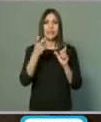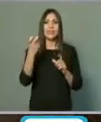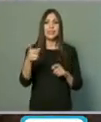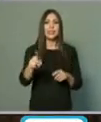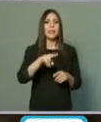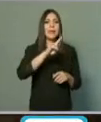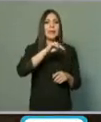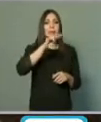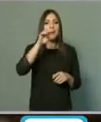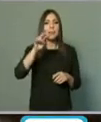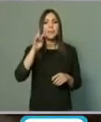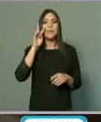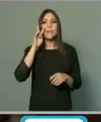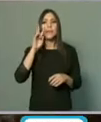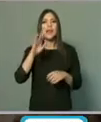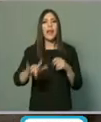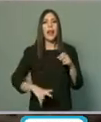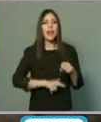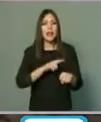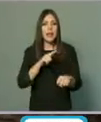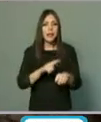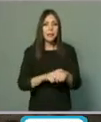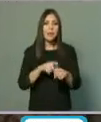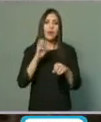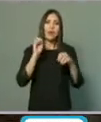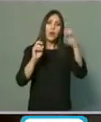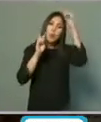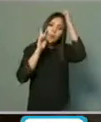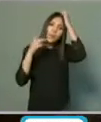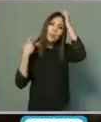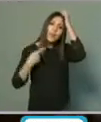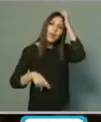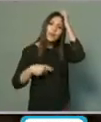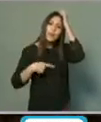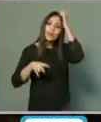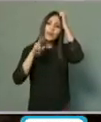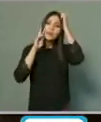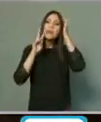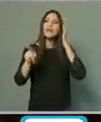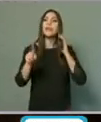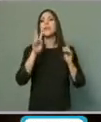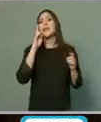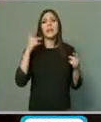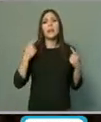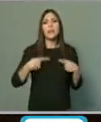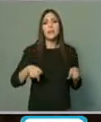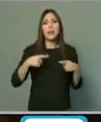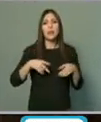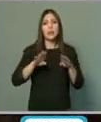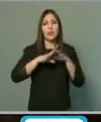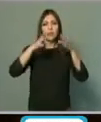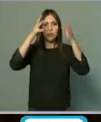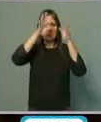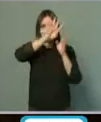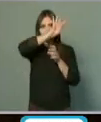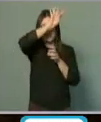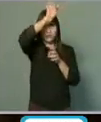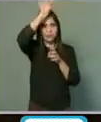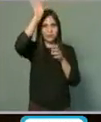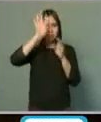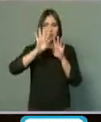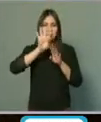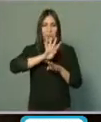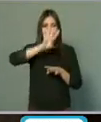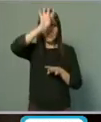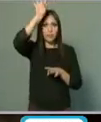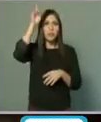que pues se muestran algunos animales, se muestran algunas personas. Por ahí hay una persona con una suerte de tocado, con un penacho, que podría ser algún